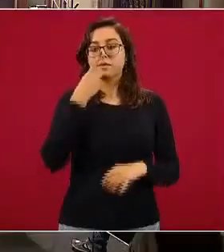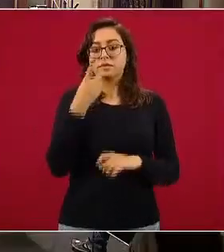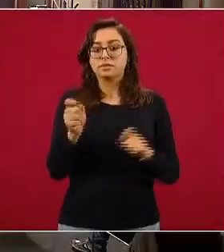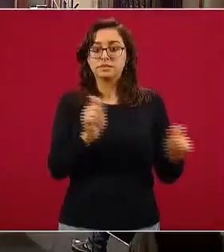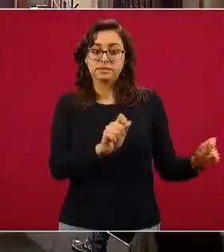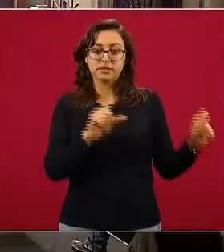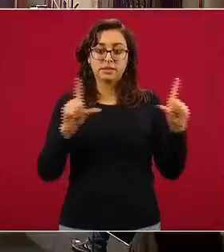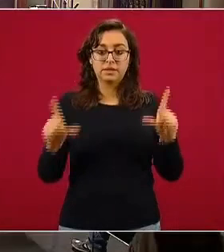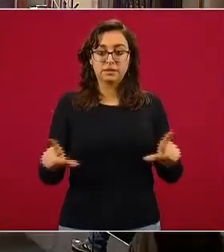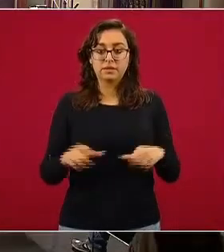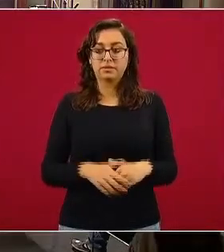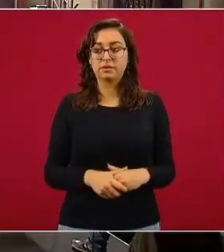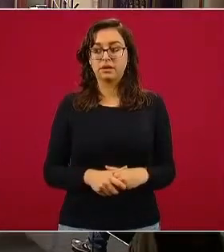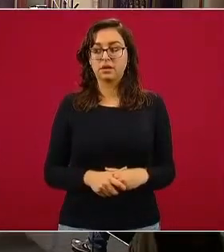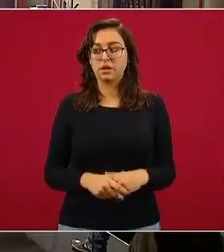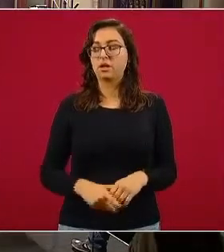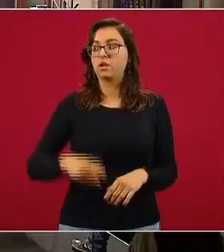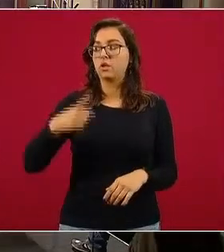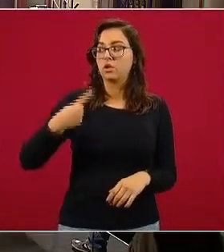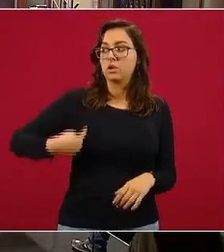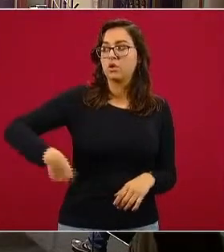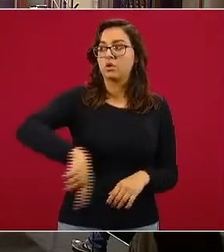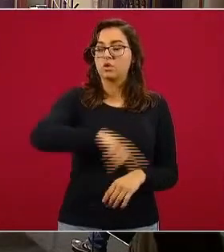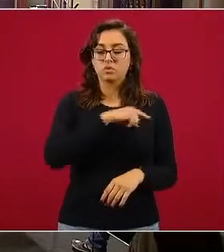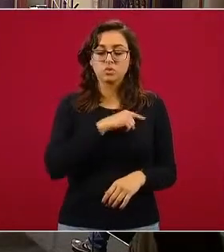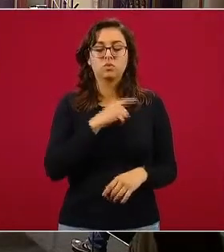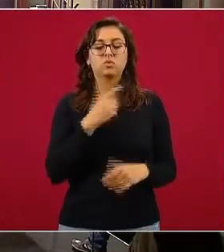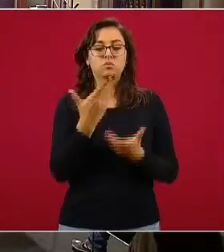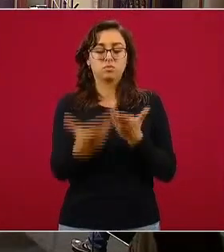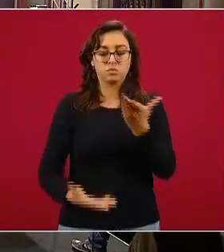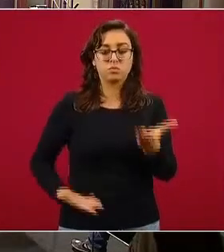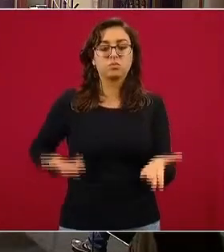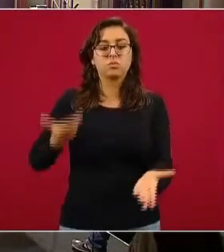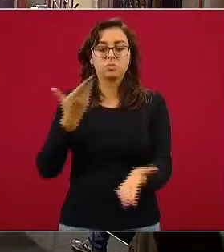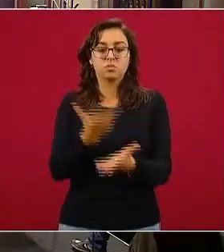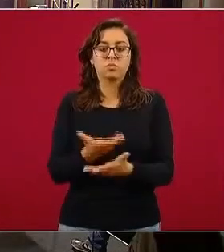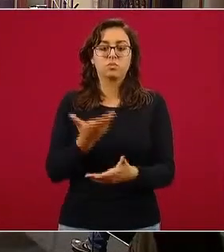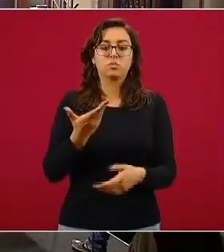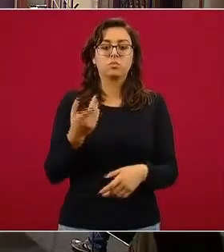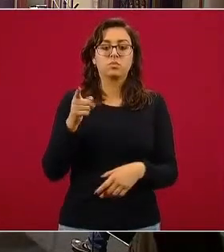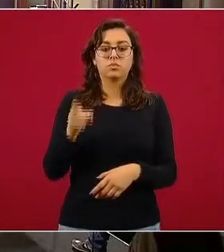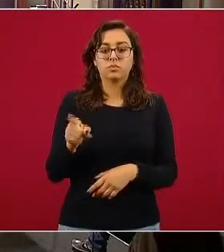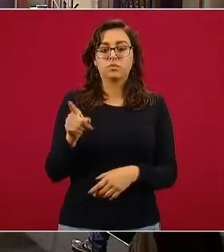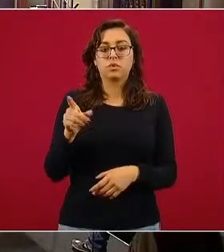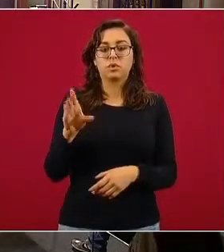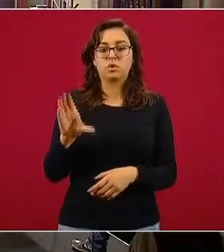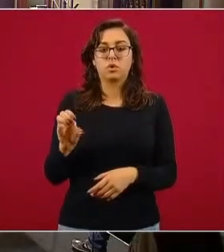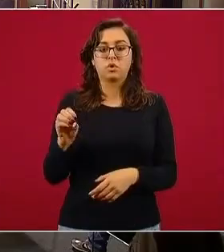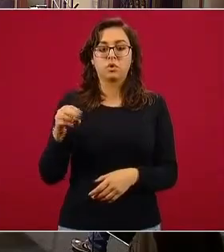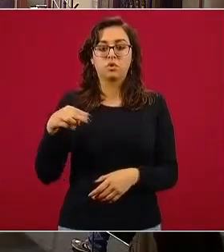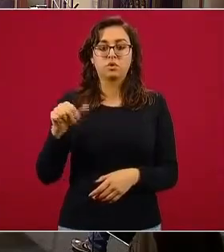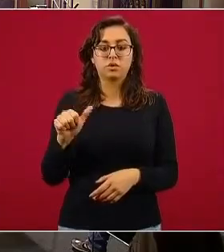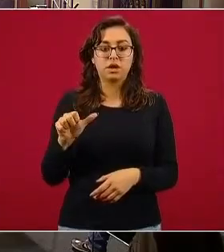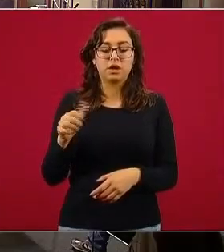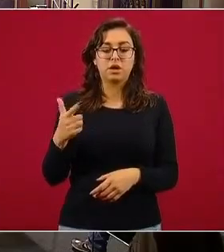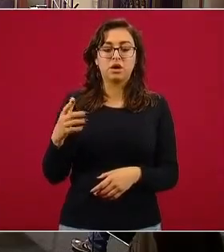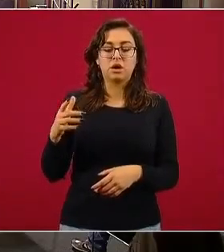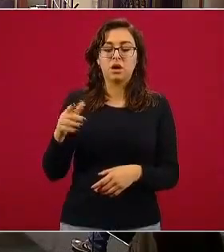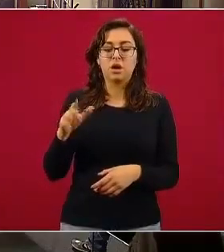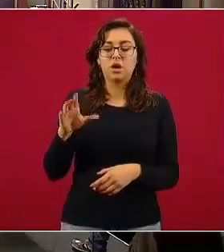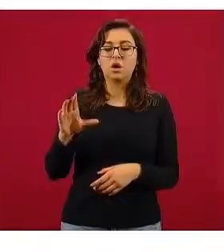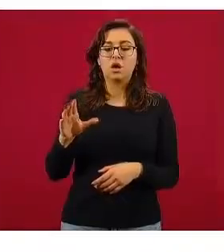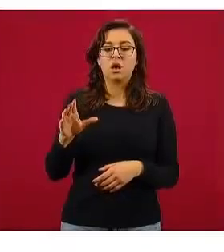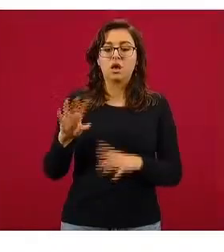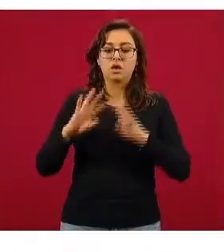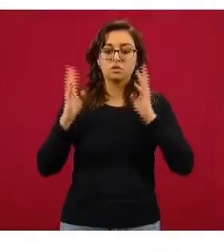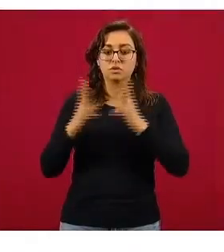favor. Nosotros lo que hicimos, y así fue como lo presentamos en el Consejo Nacional de Salud, tenemos un